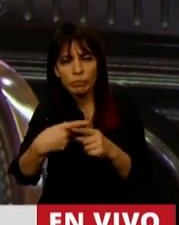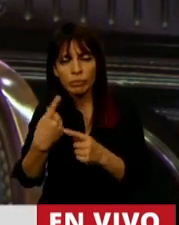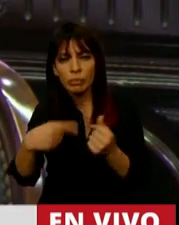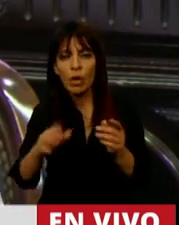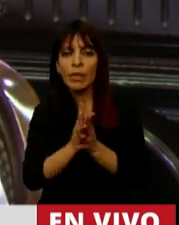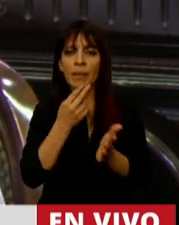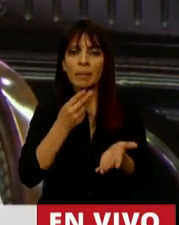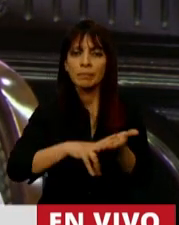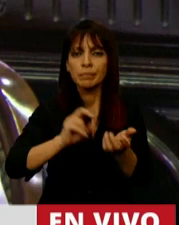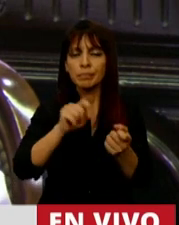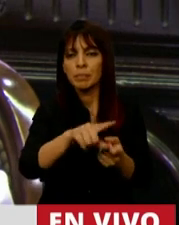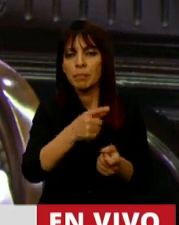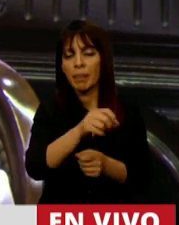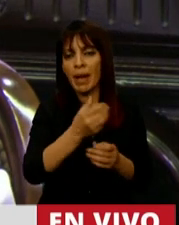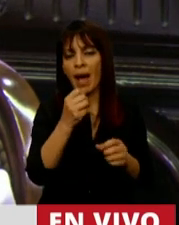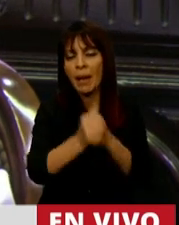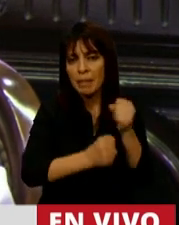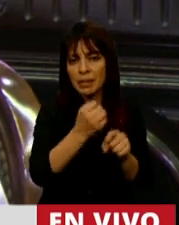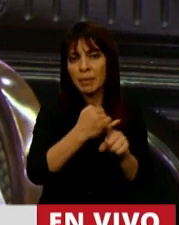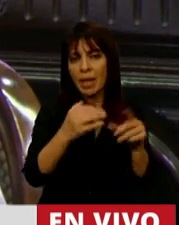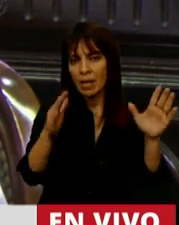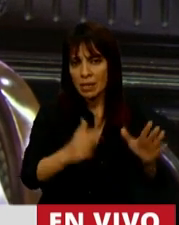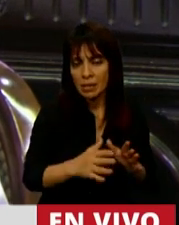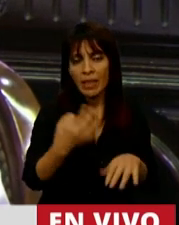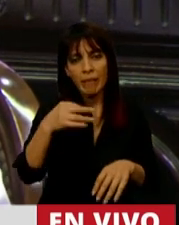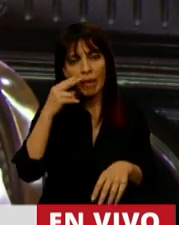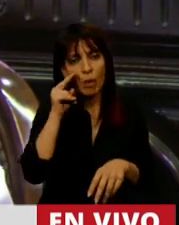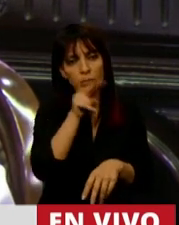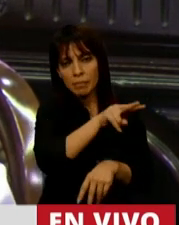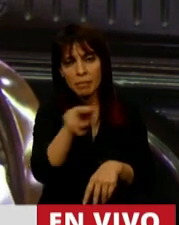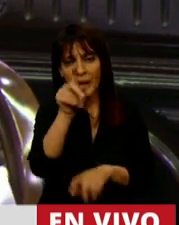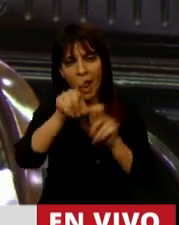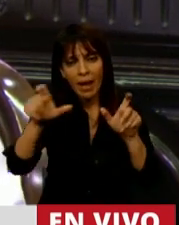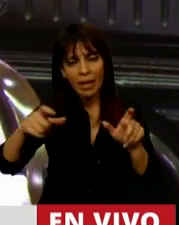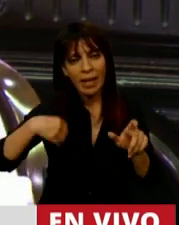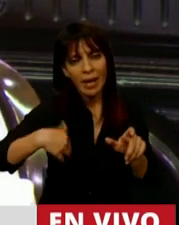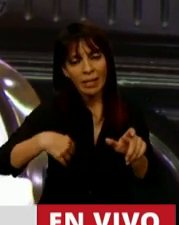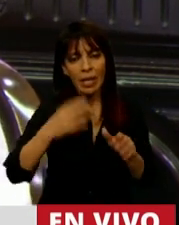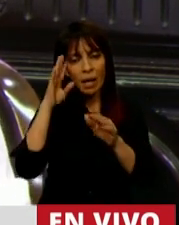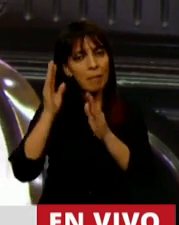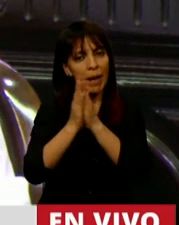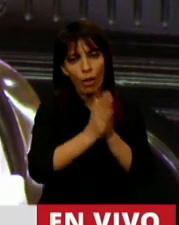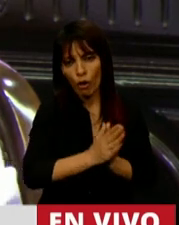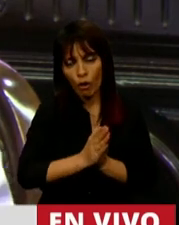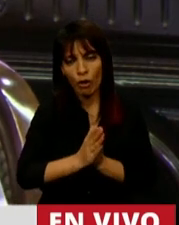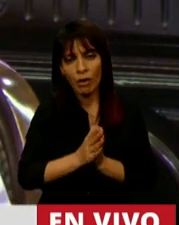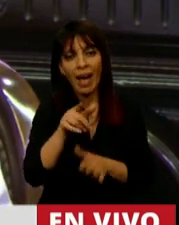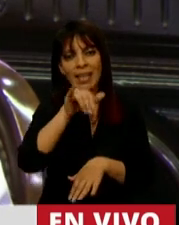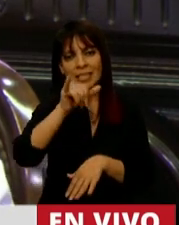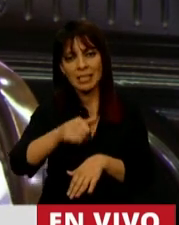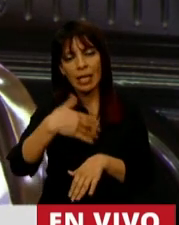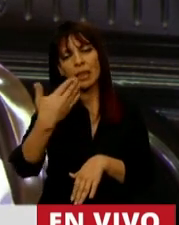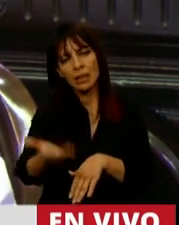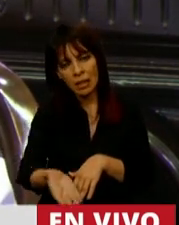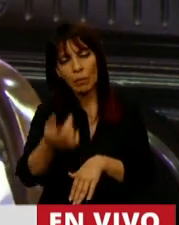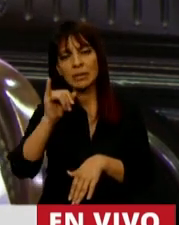carga impositiva a las pymes. Por eso tenemos que mirar a los ojos a los argentinos y pedirles perdón. Y ahí sí, empezar a hablar de acuerdos